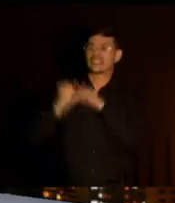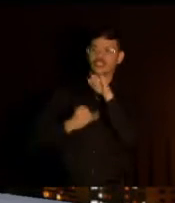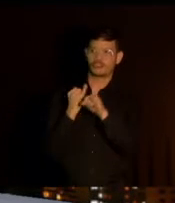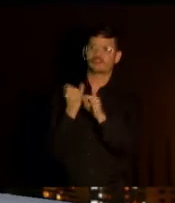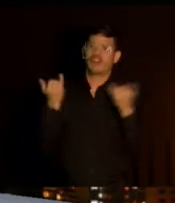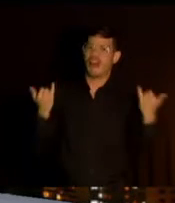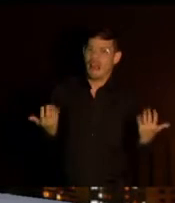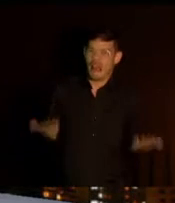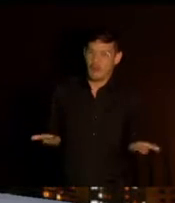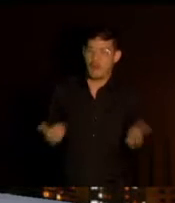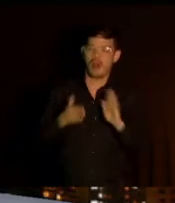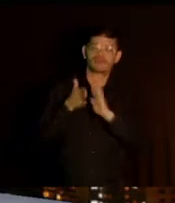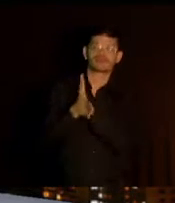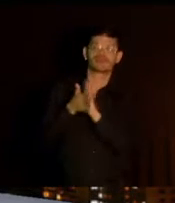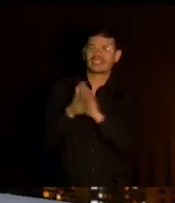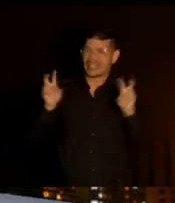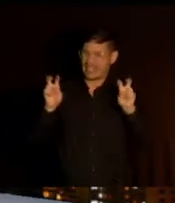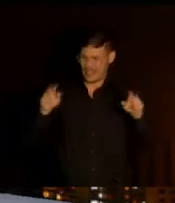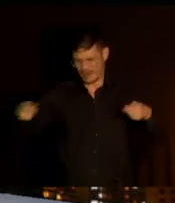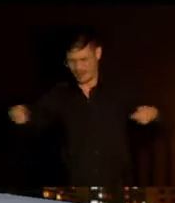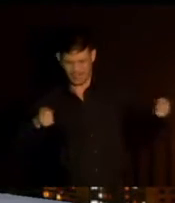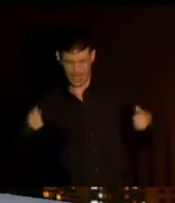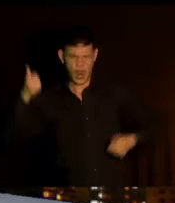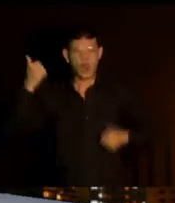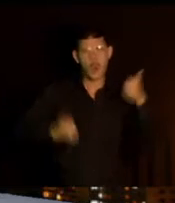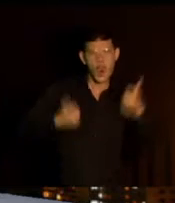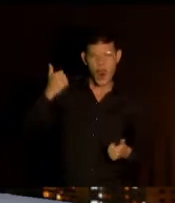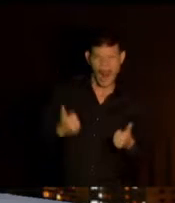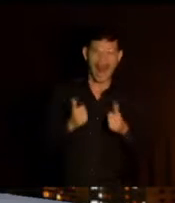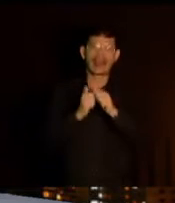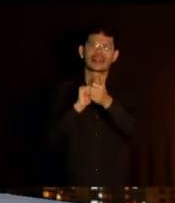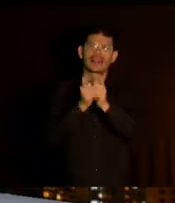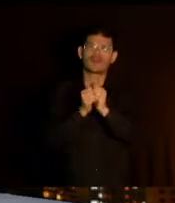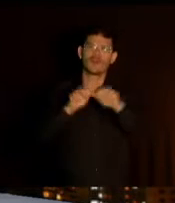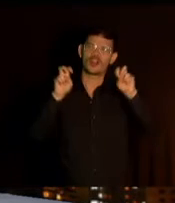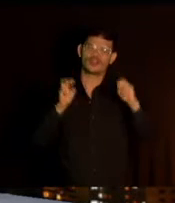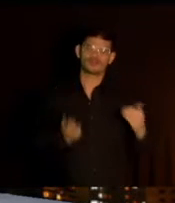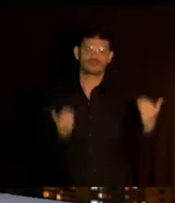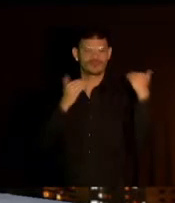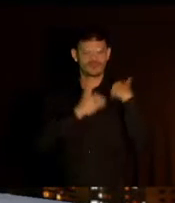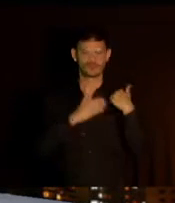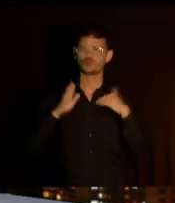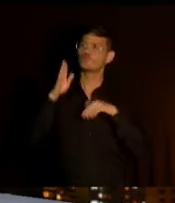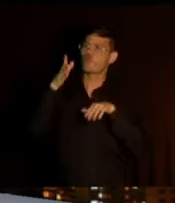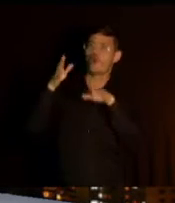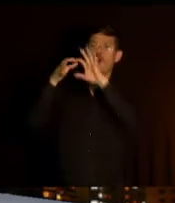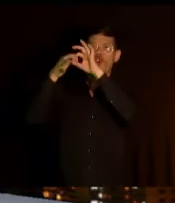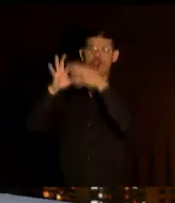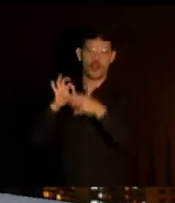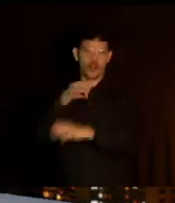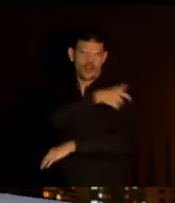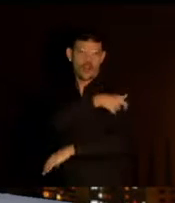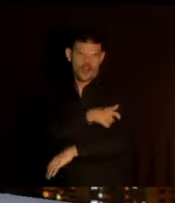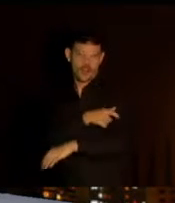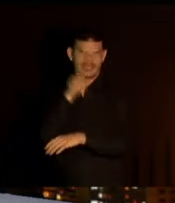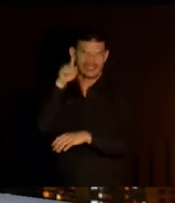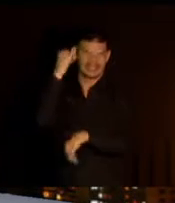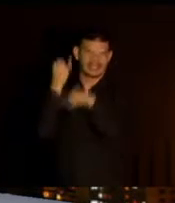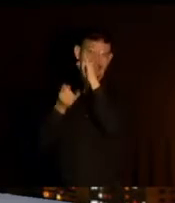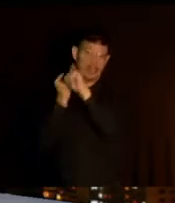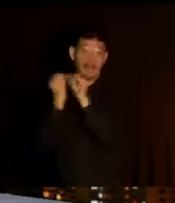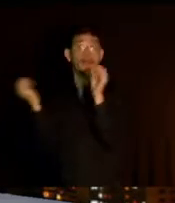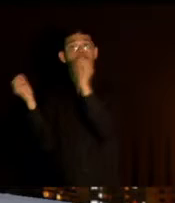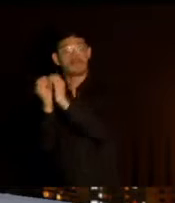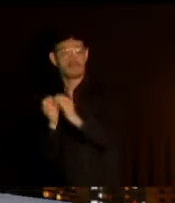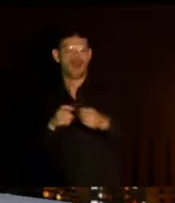gobernanza, de cuáles son esos deportes de esa gobernanza del Comité Paralímpico Internacional y por lo tanto pues la gobernanza para